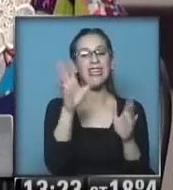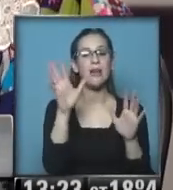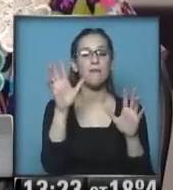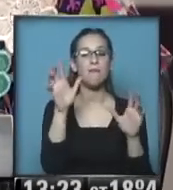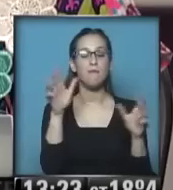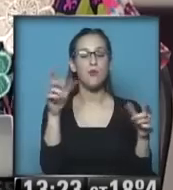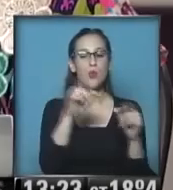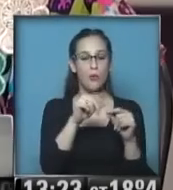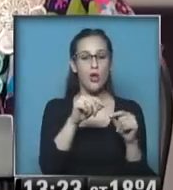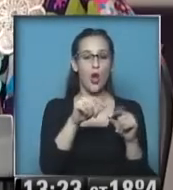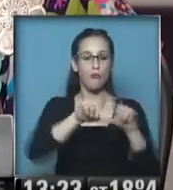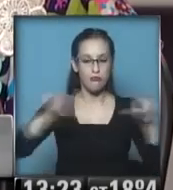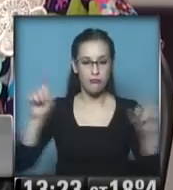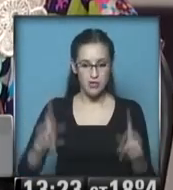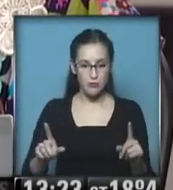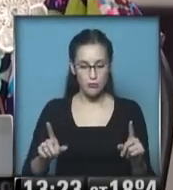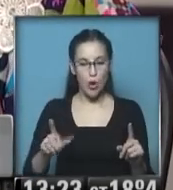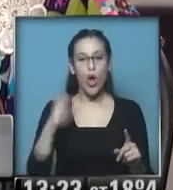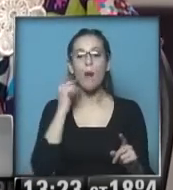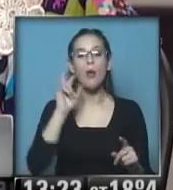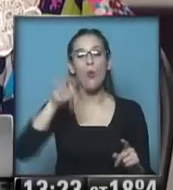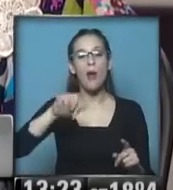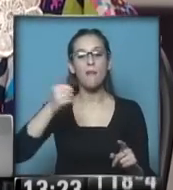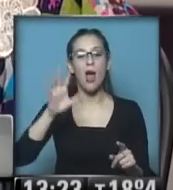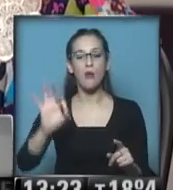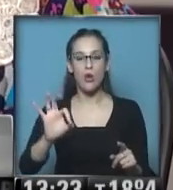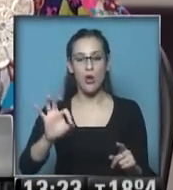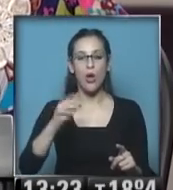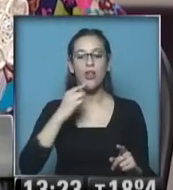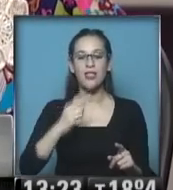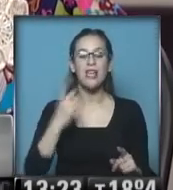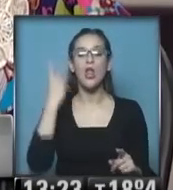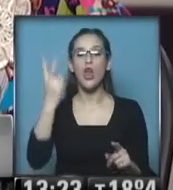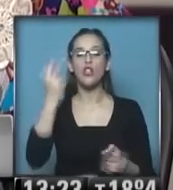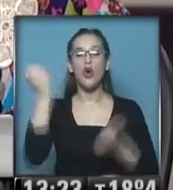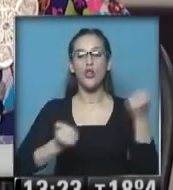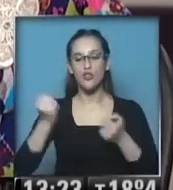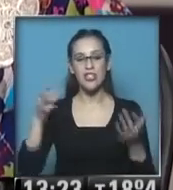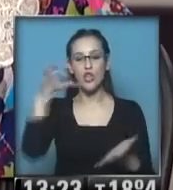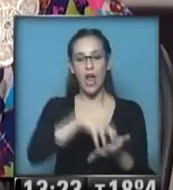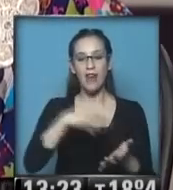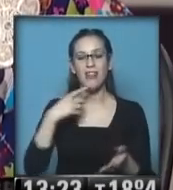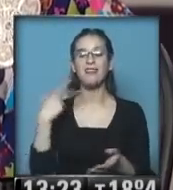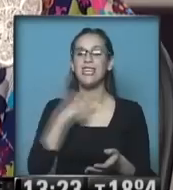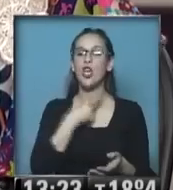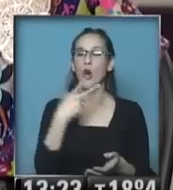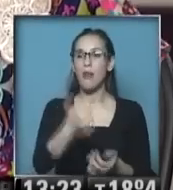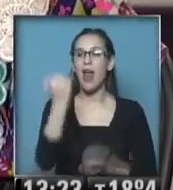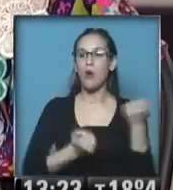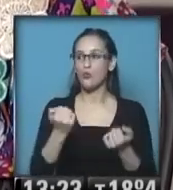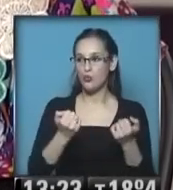15518 Como por ejemplo Juan Pablo de la plata él nos cuenta que se acercó a dos concesionarias de automóviles para comprar uno de los automóviles de